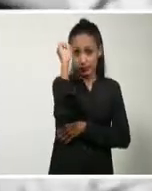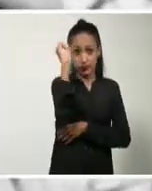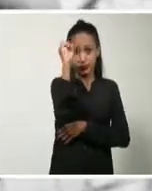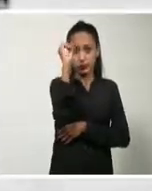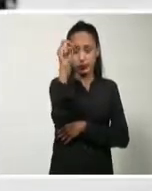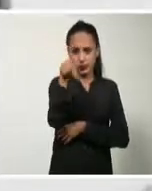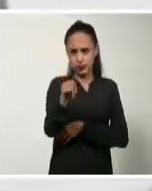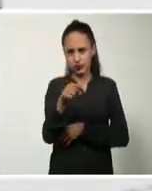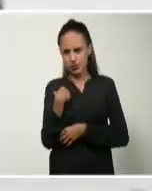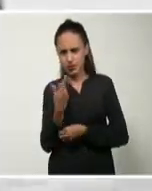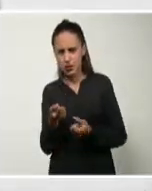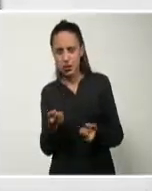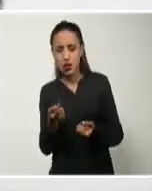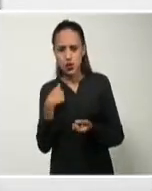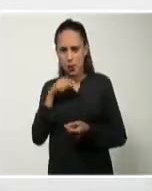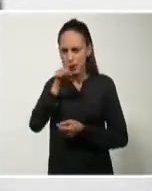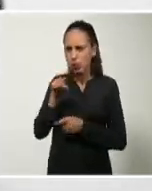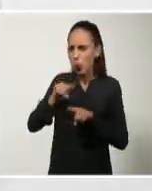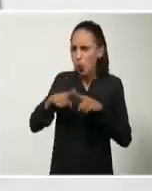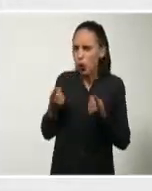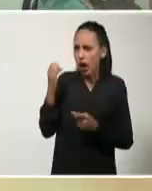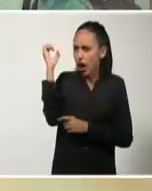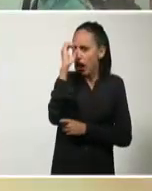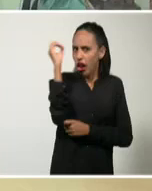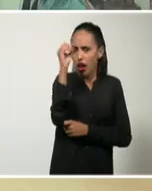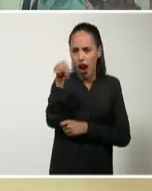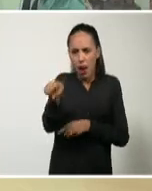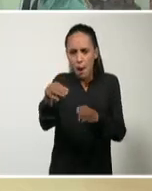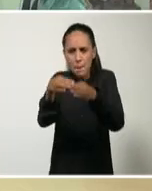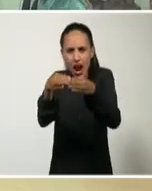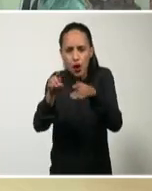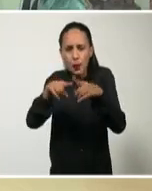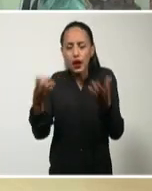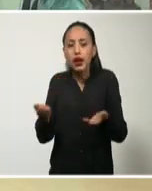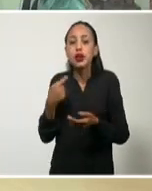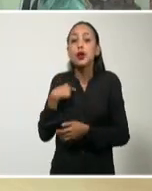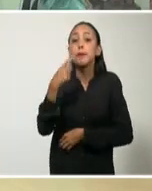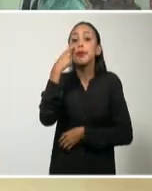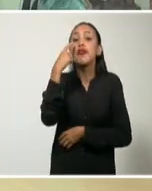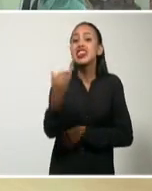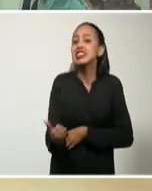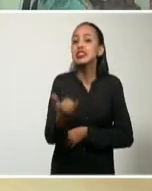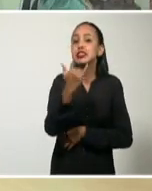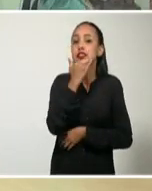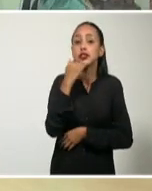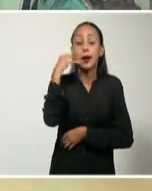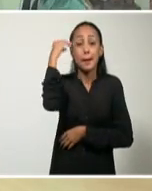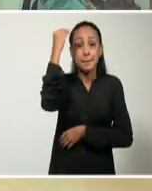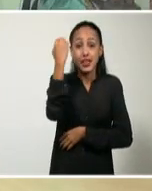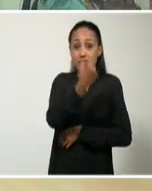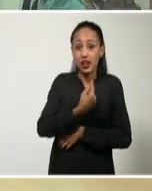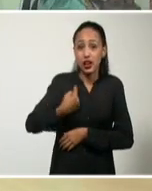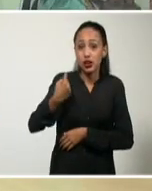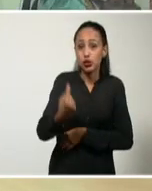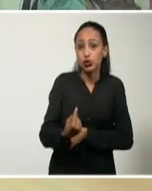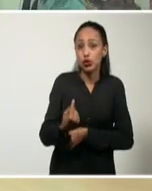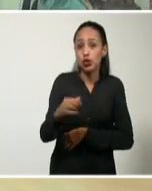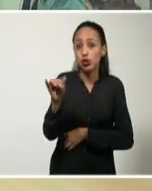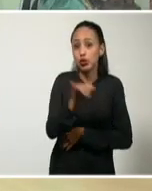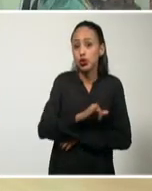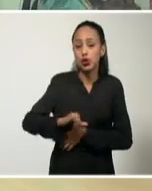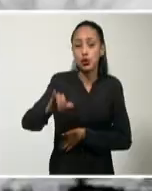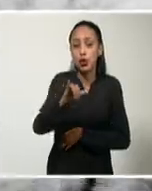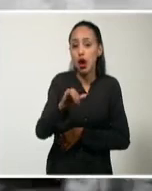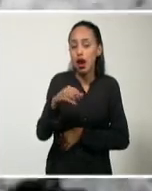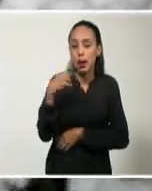¿para qué usted le hace señas a esos dos barcos que están ahí? Para ver si se equivocan. Creen que son mercenarios. Vienen a rescatarlo y le